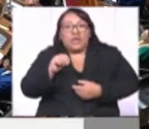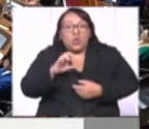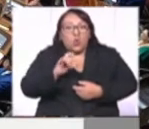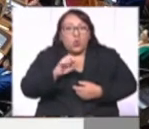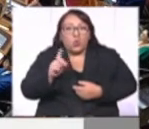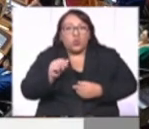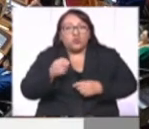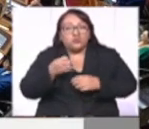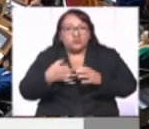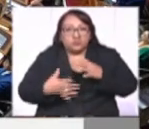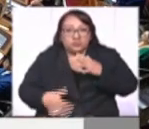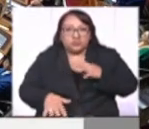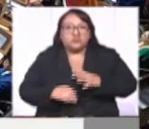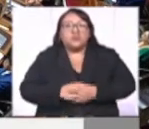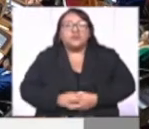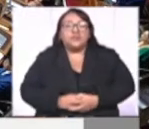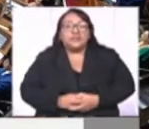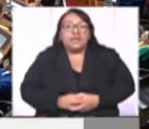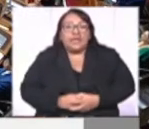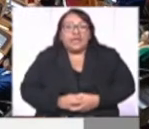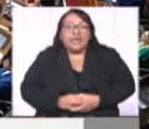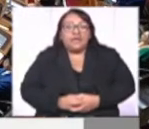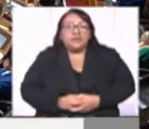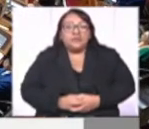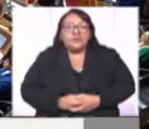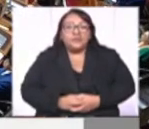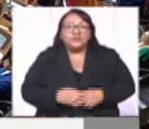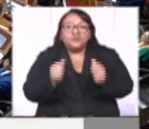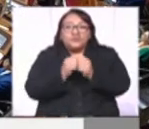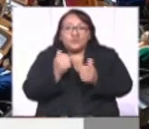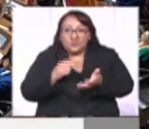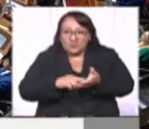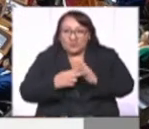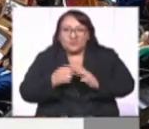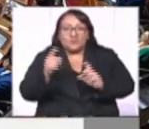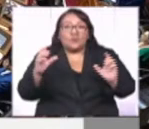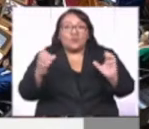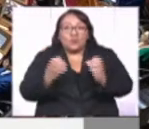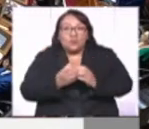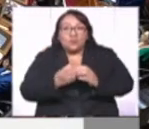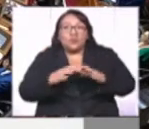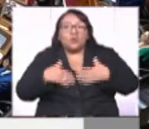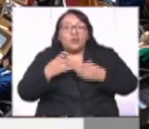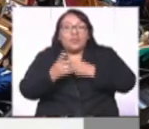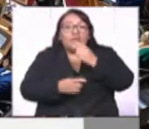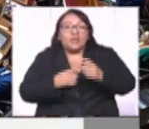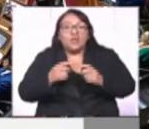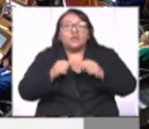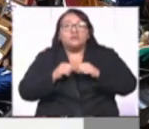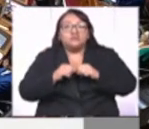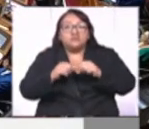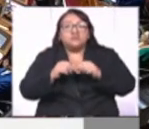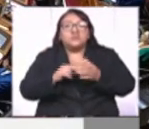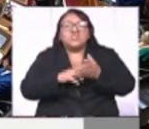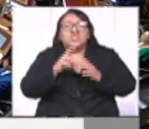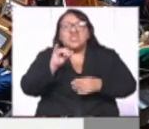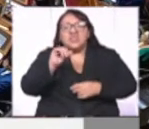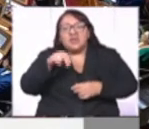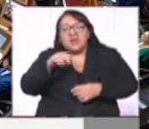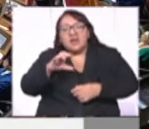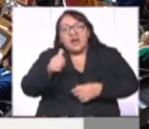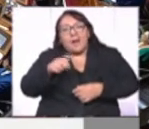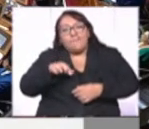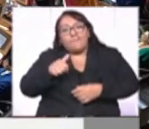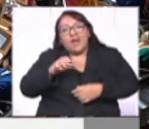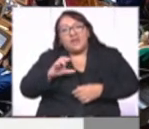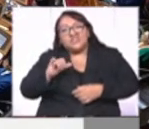Gonza Castillo. Siguen firmas, mediante la cual proponen que el Congreso de la República declare la permanente incapacidad moral